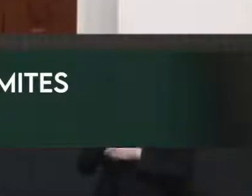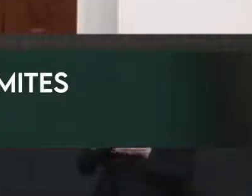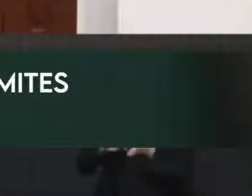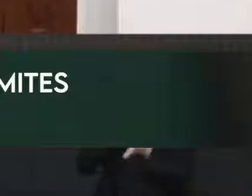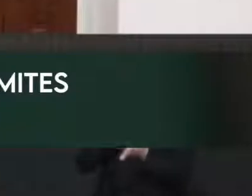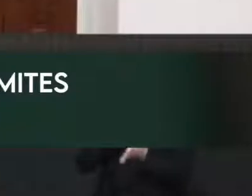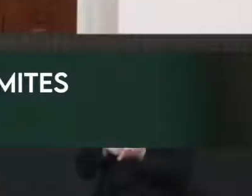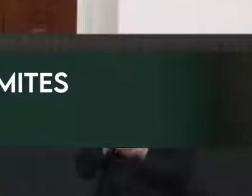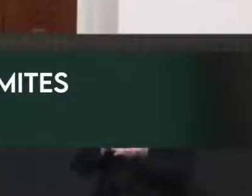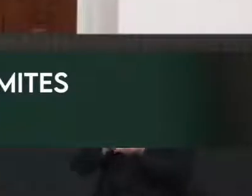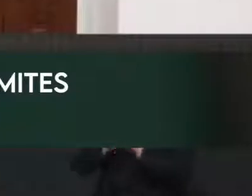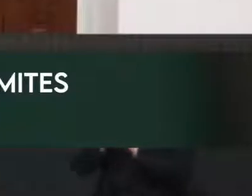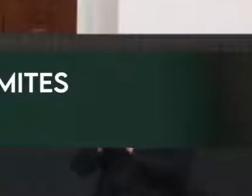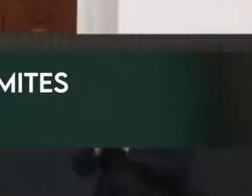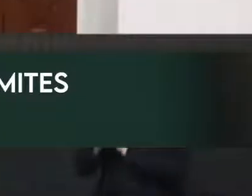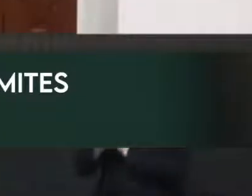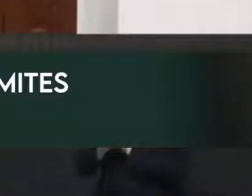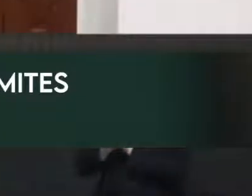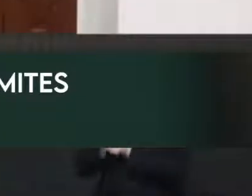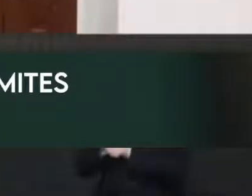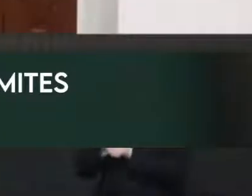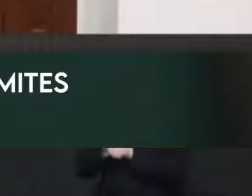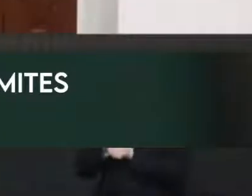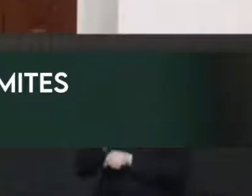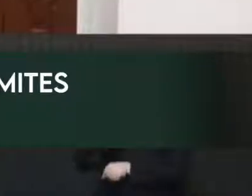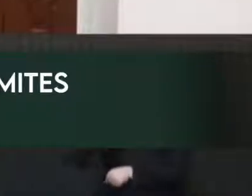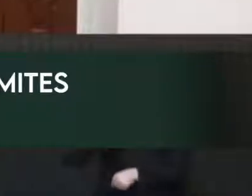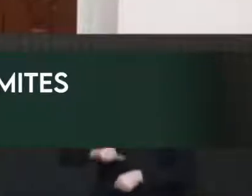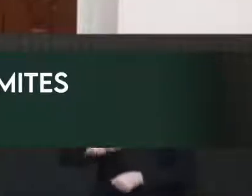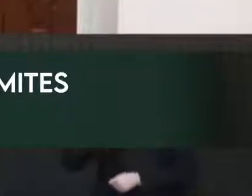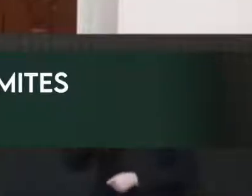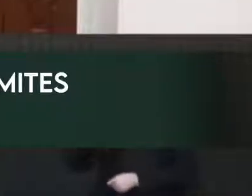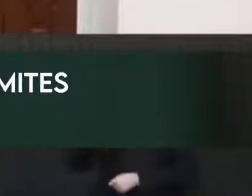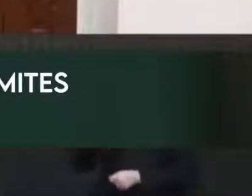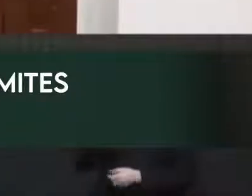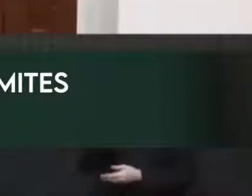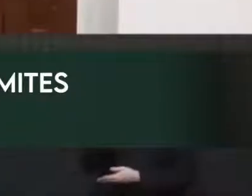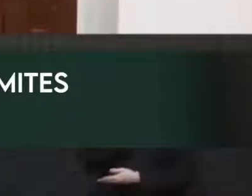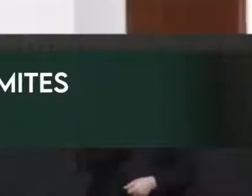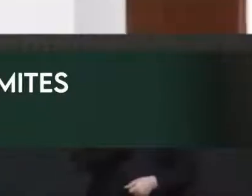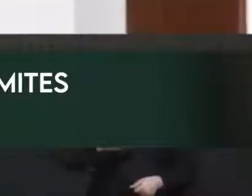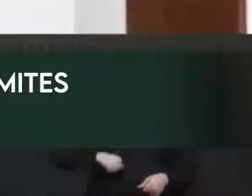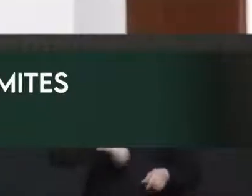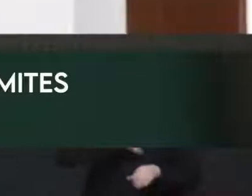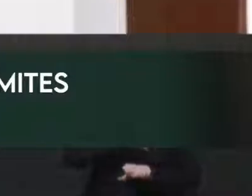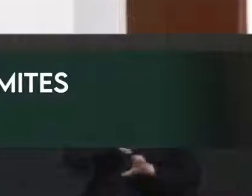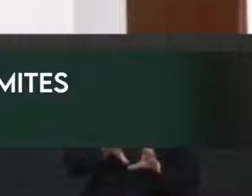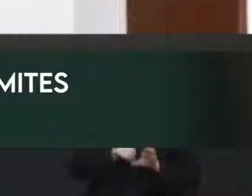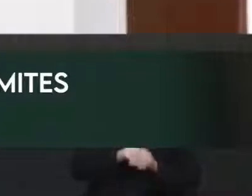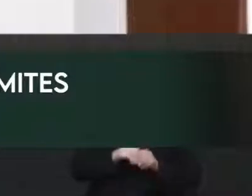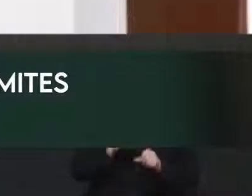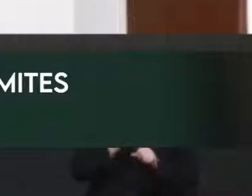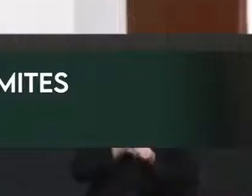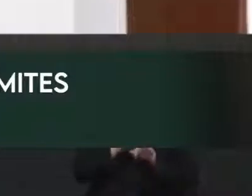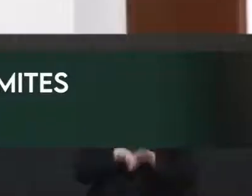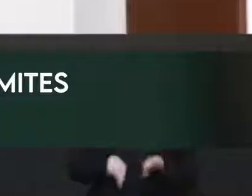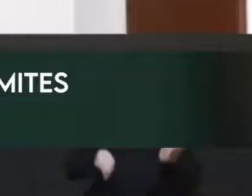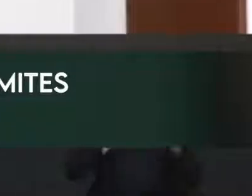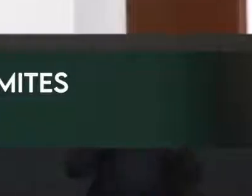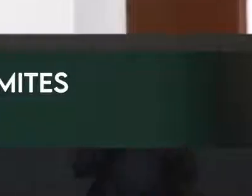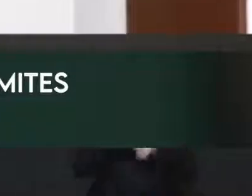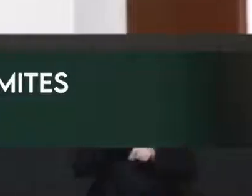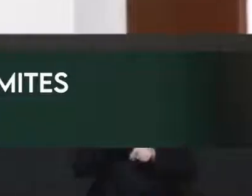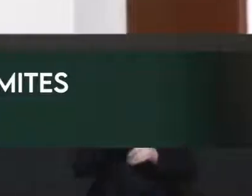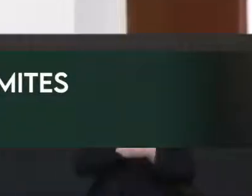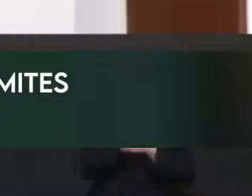de Xochimilco y Milpa Alta, Tláhuac, Xochimilco y O Santa Rosa, Xochiac y Coajimalpa. Respecto a la presencia de talamontes, la